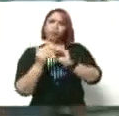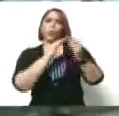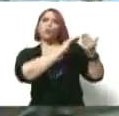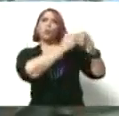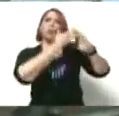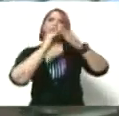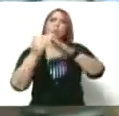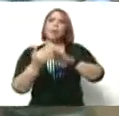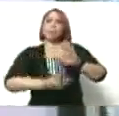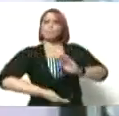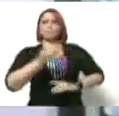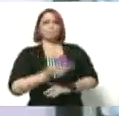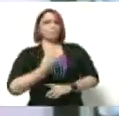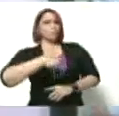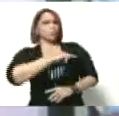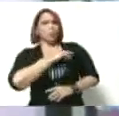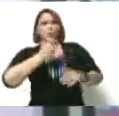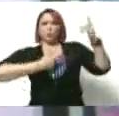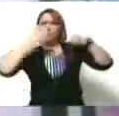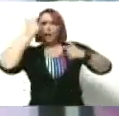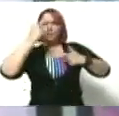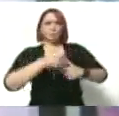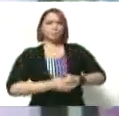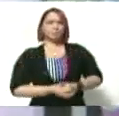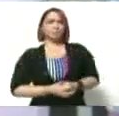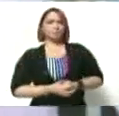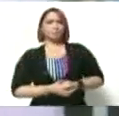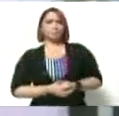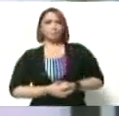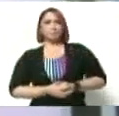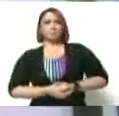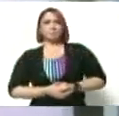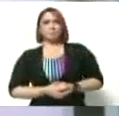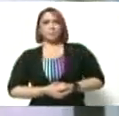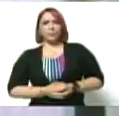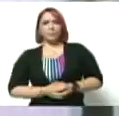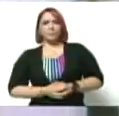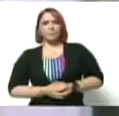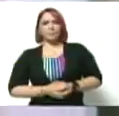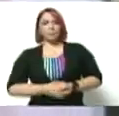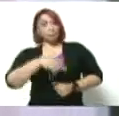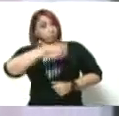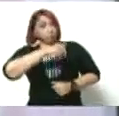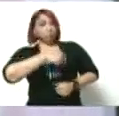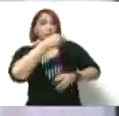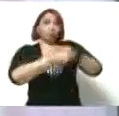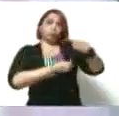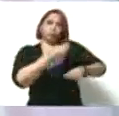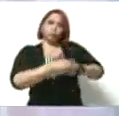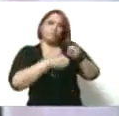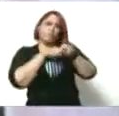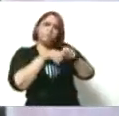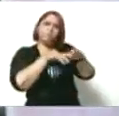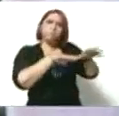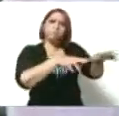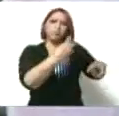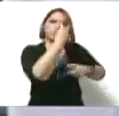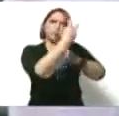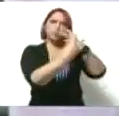emblemática de nuestro comandante eterno hugo rafael chávez frías hoy realizamos un despliegue